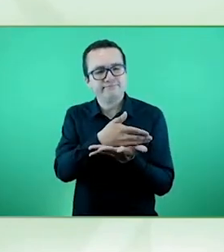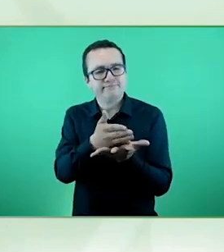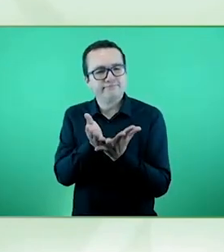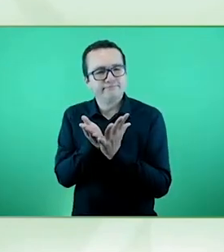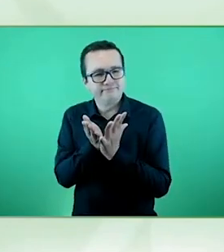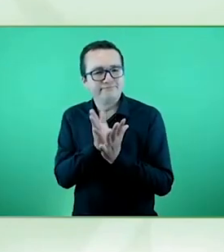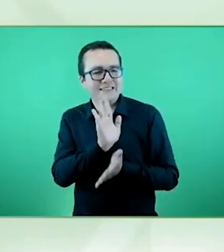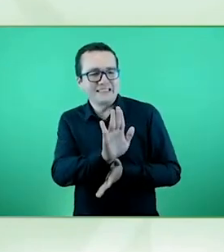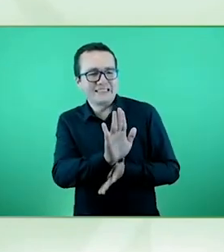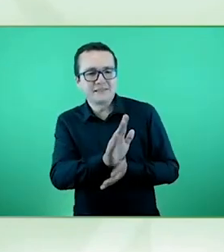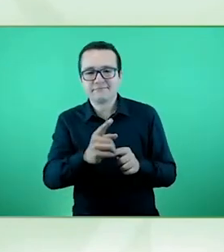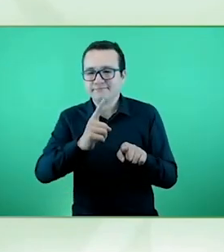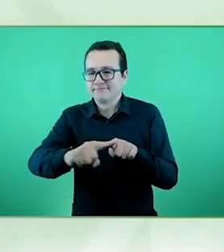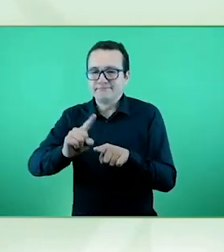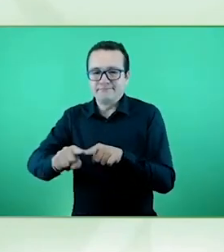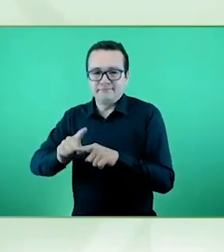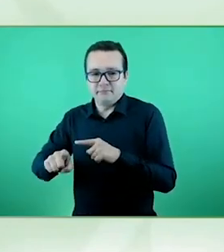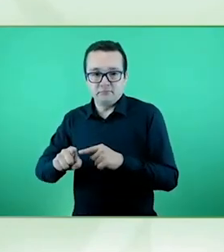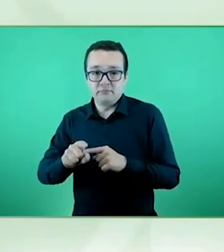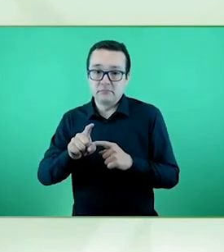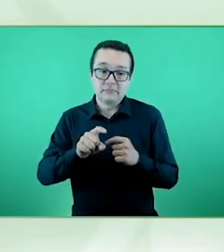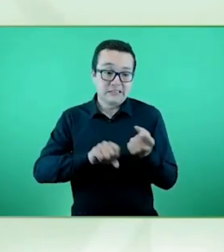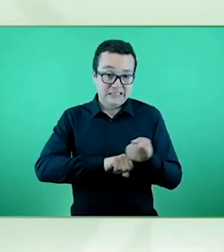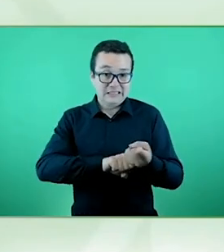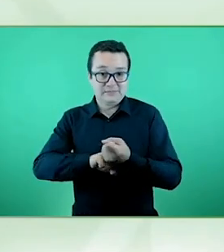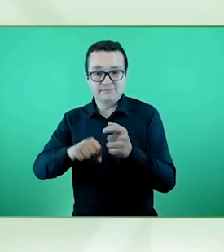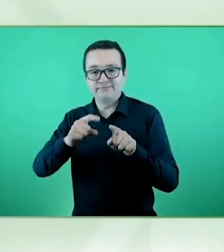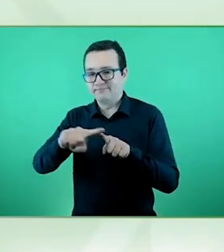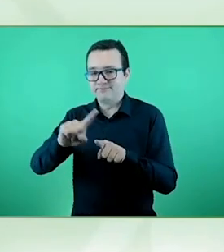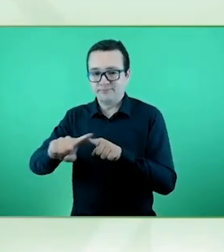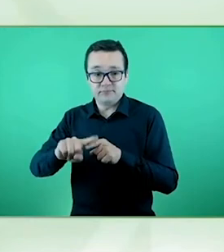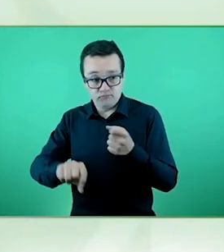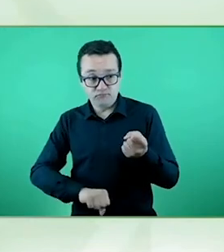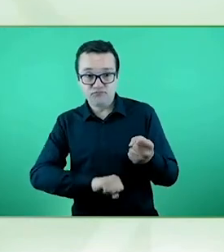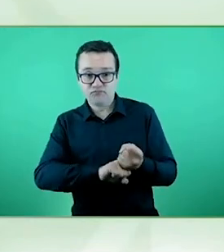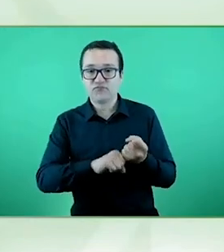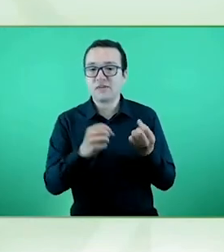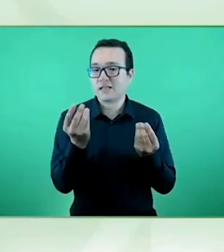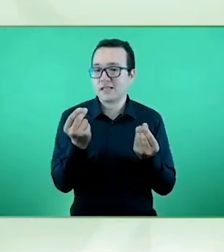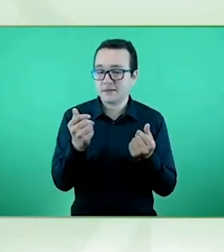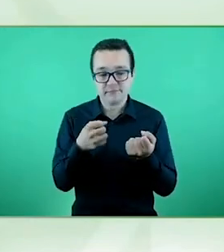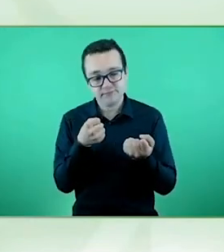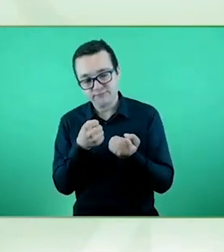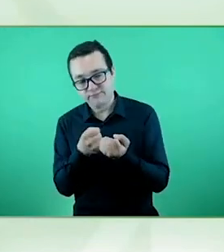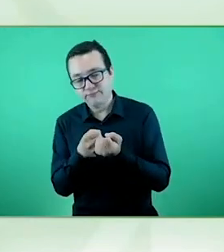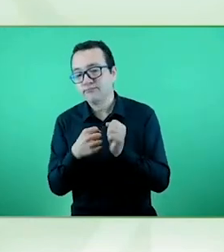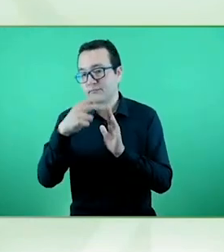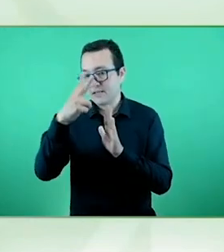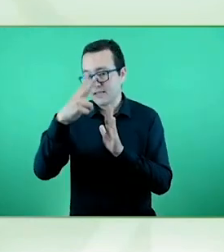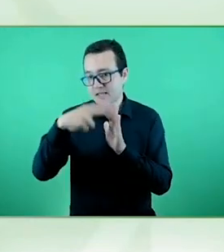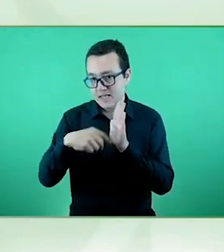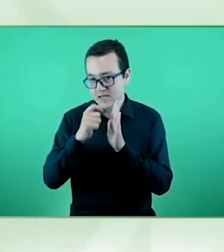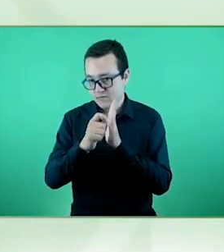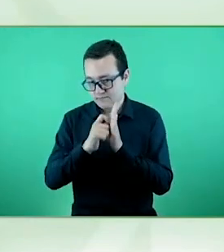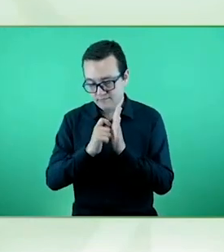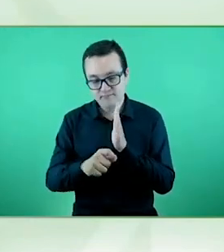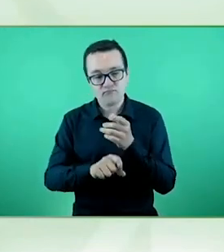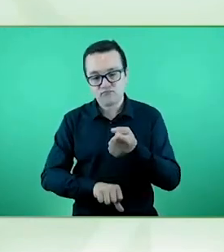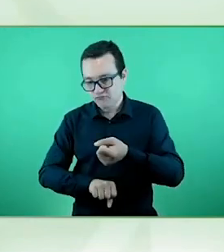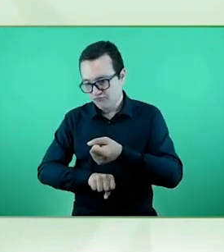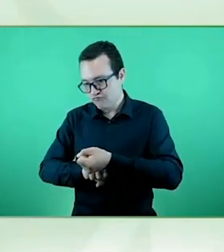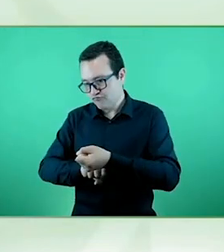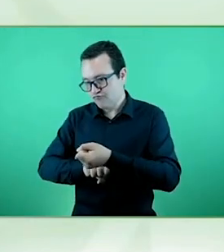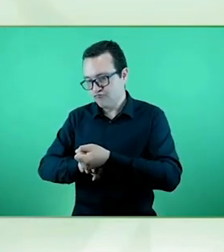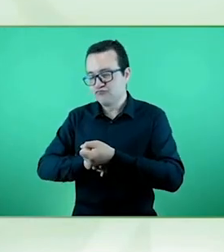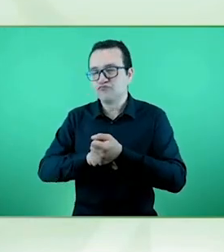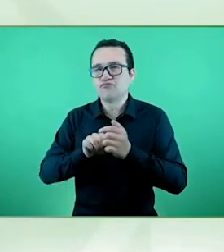van desde la asistencia en el manejo del dinero o la lectoescritura, así como también a jóvenes que